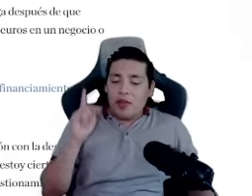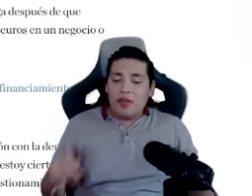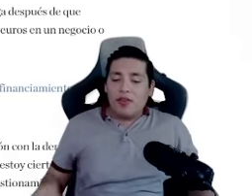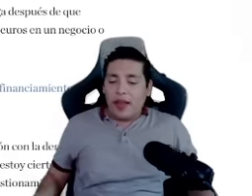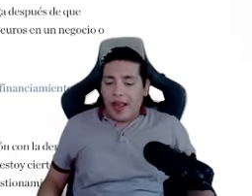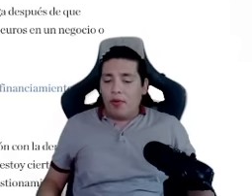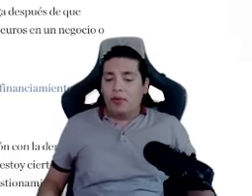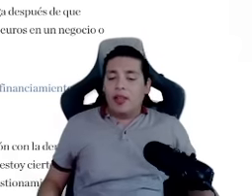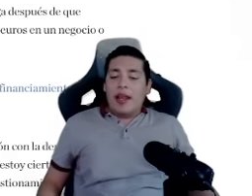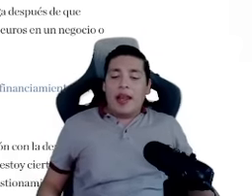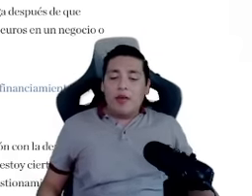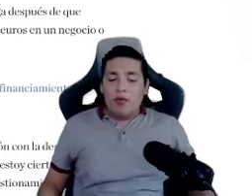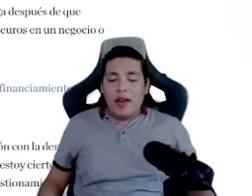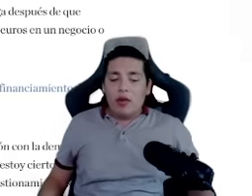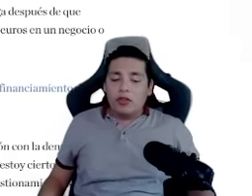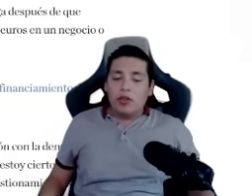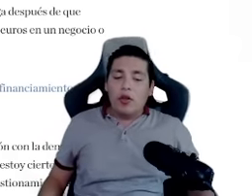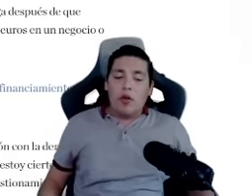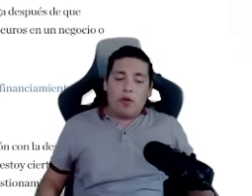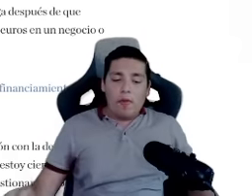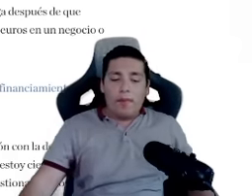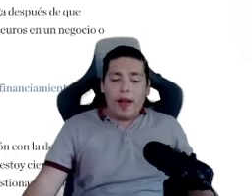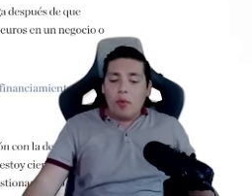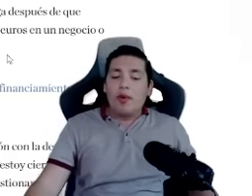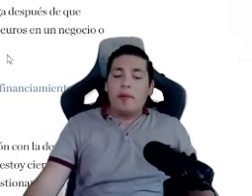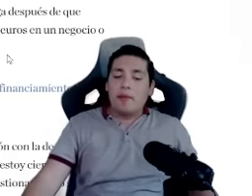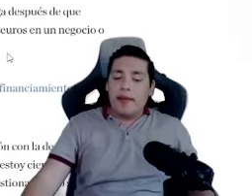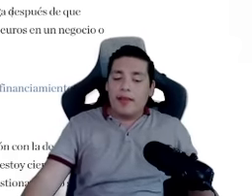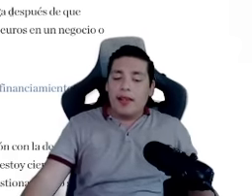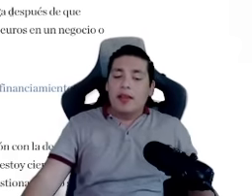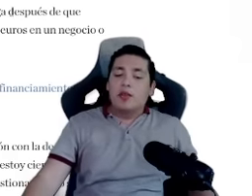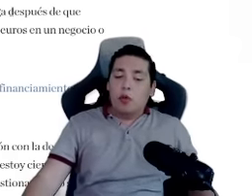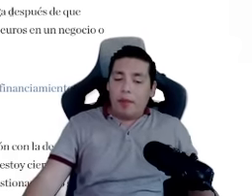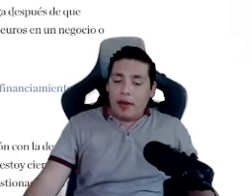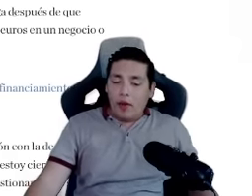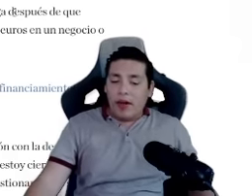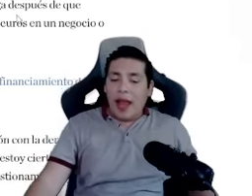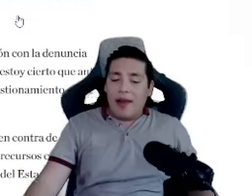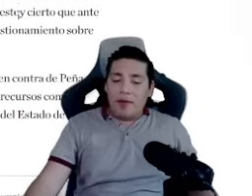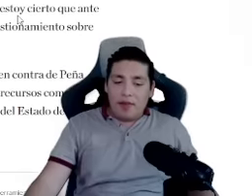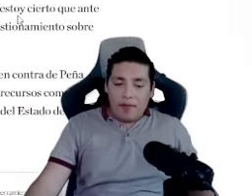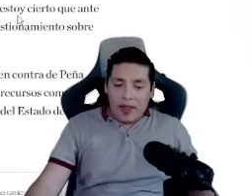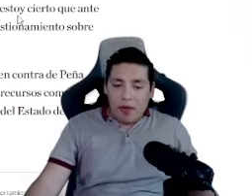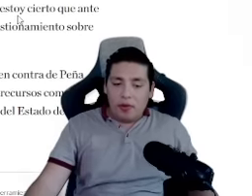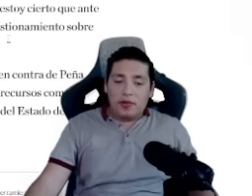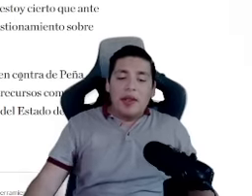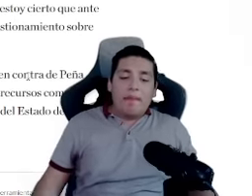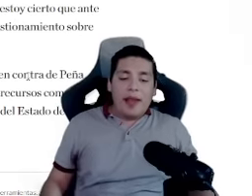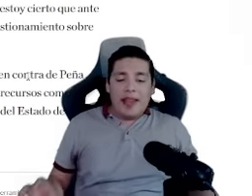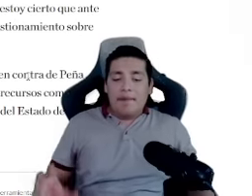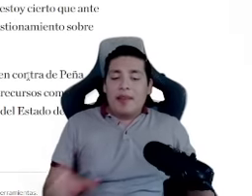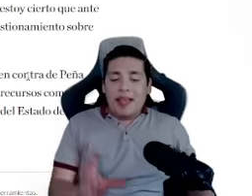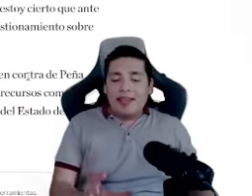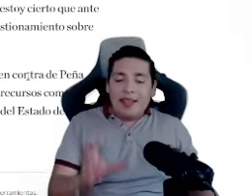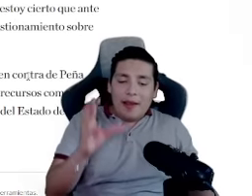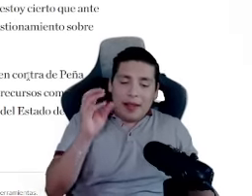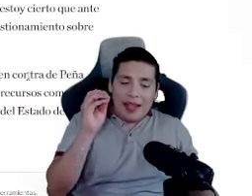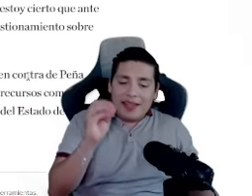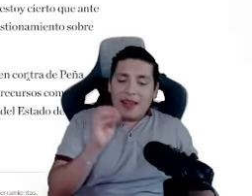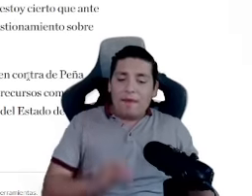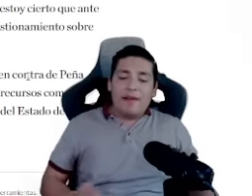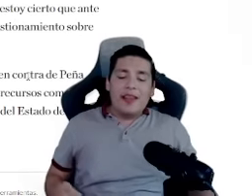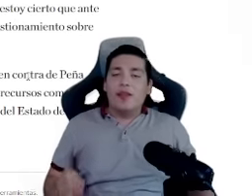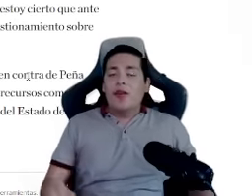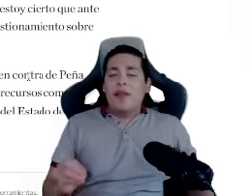medio millón de euros en un negocio o compra una vivienda superior al millón de euros Peña ya